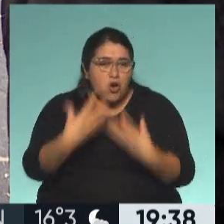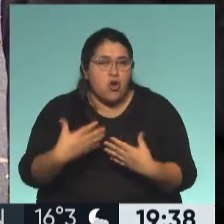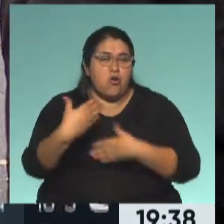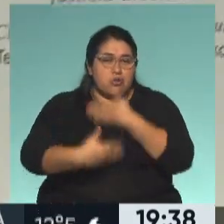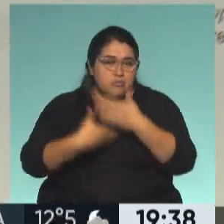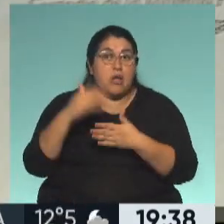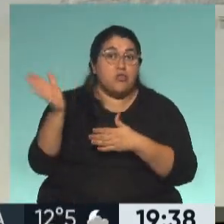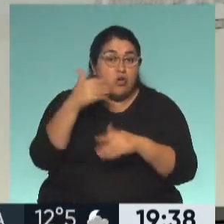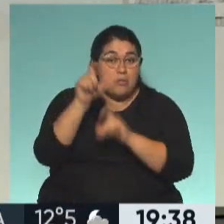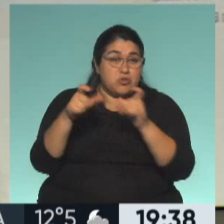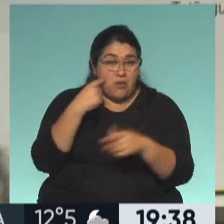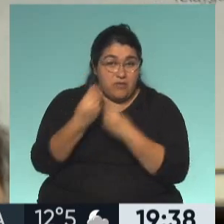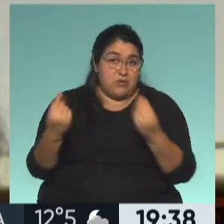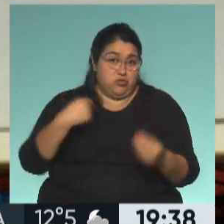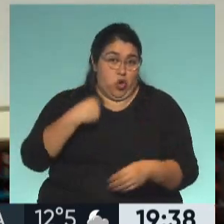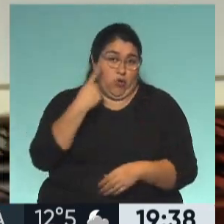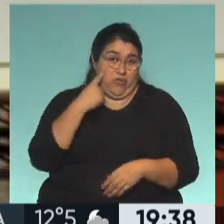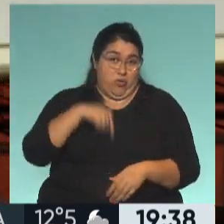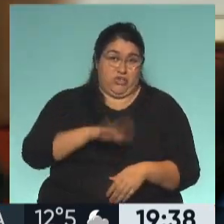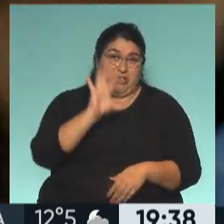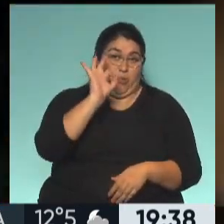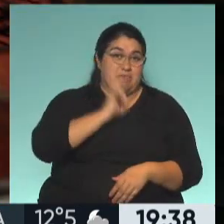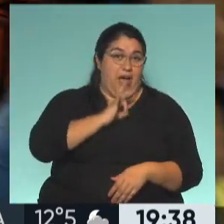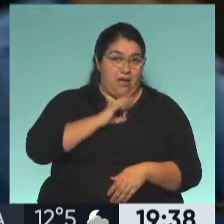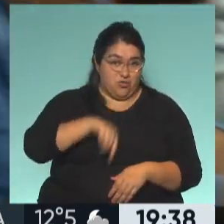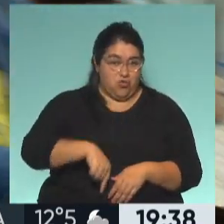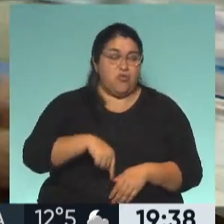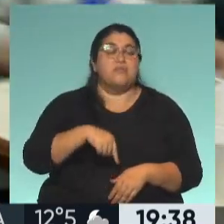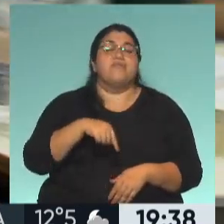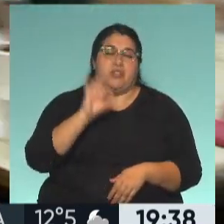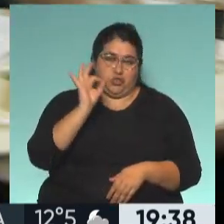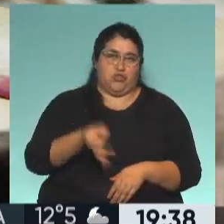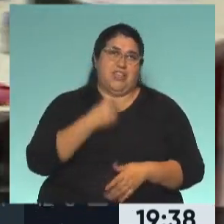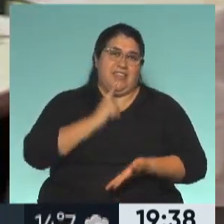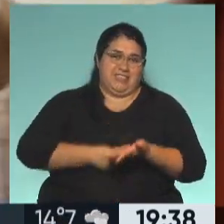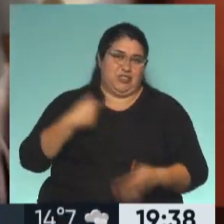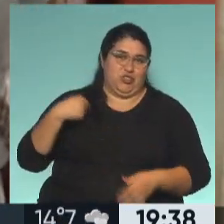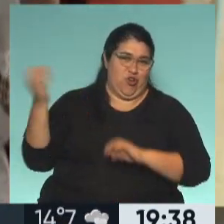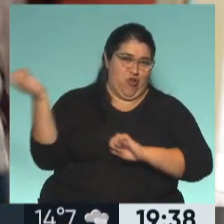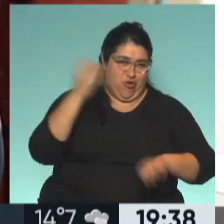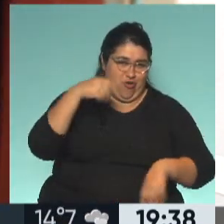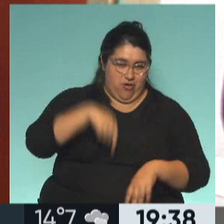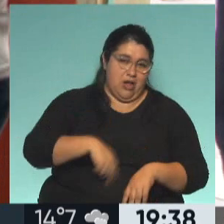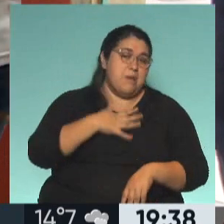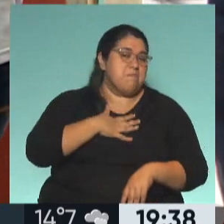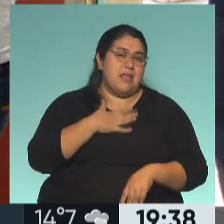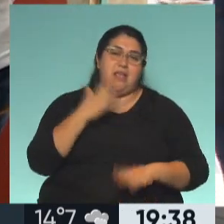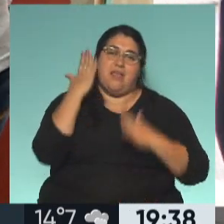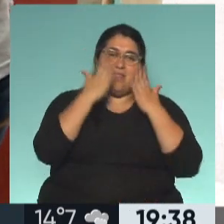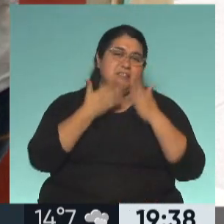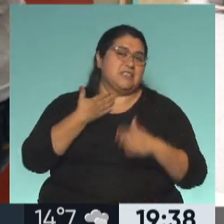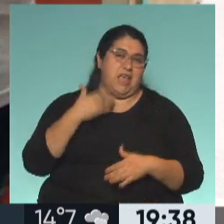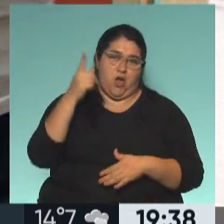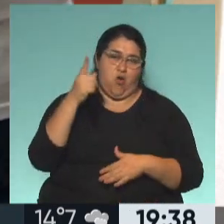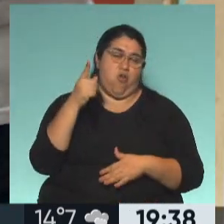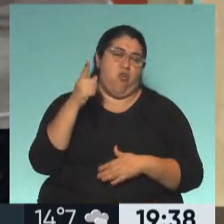viven ahí. Yo hace 50 años que estoy acá y yo sé por qué vine. Así que eso es lo que mi deseo, que